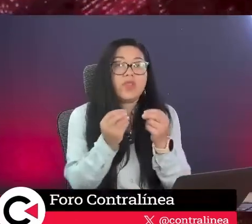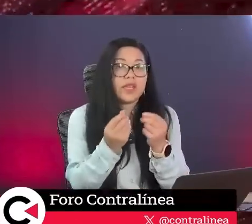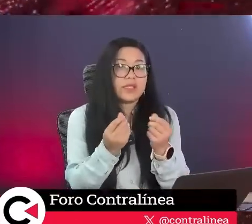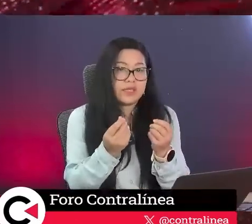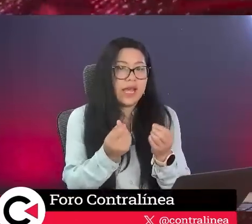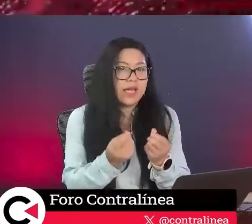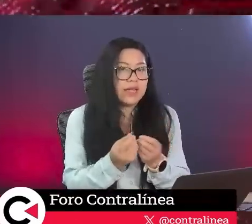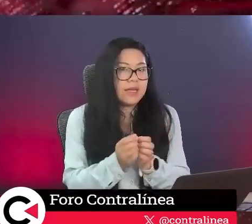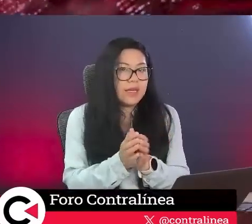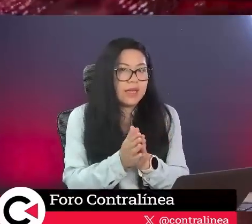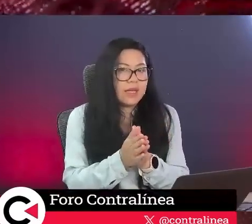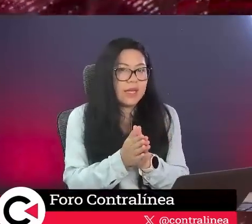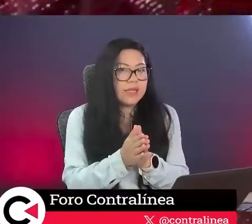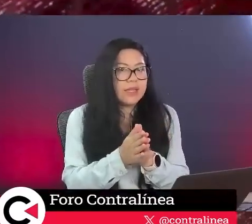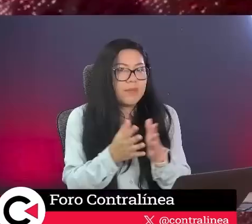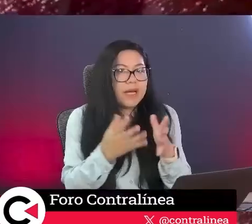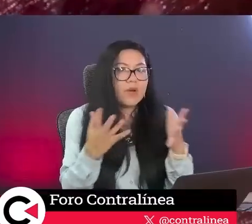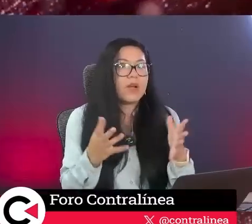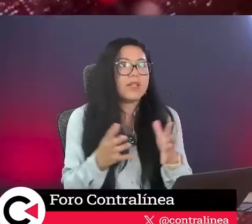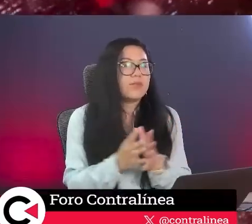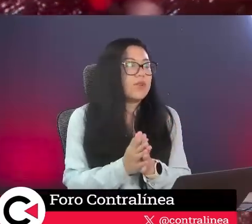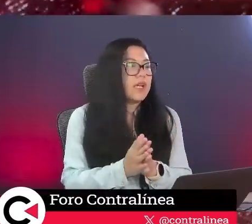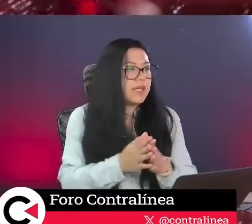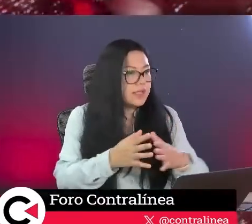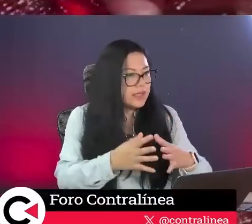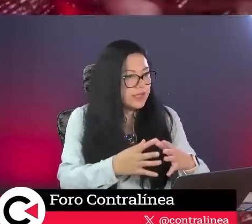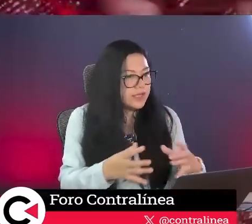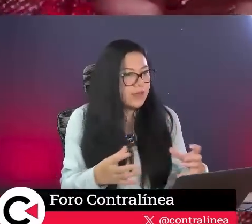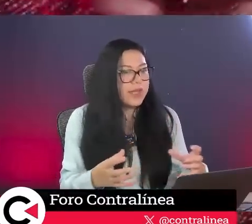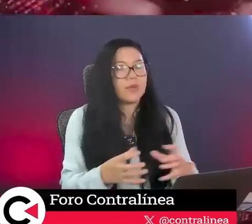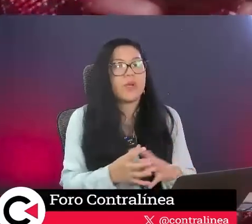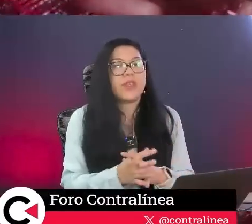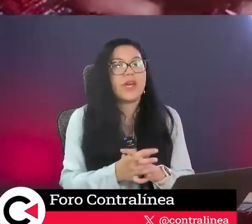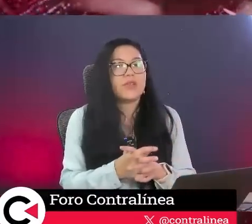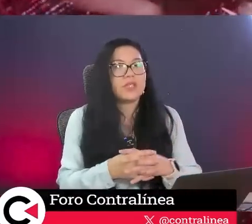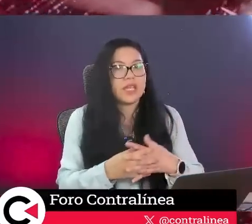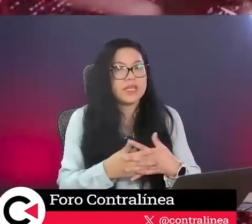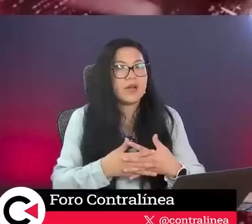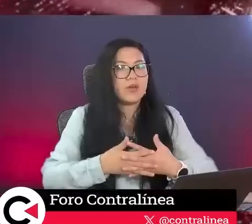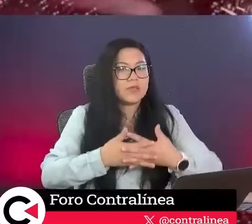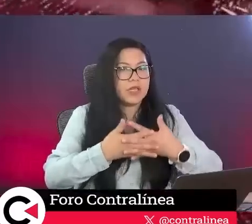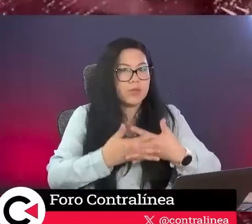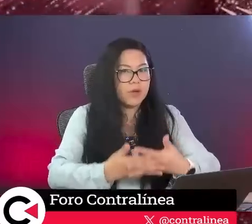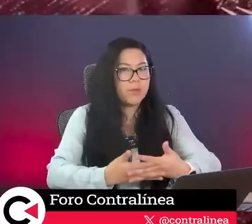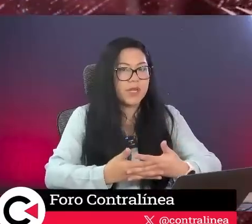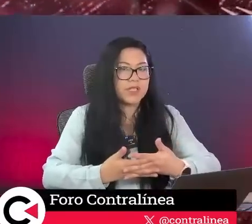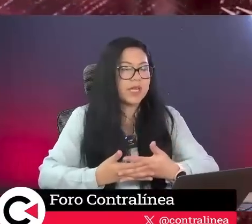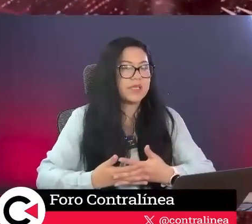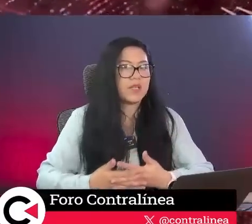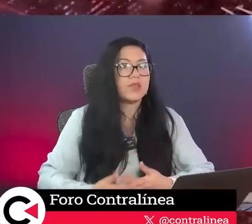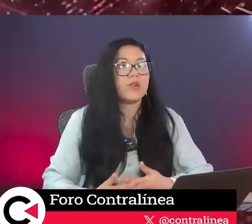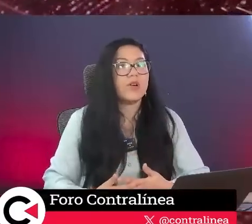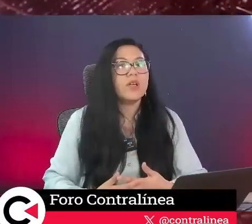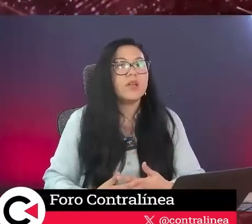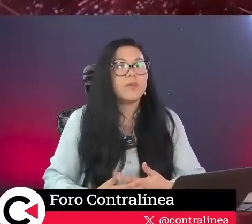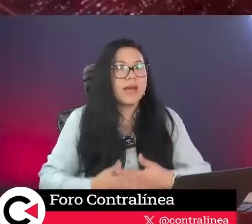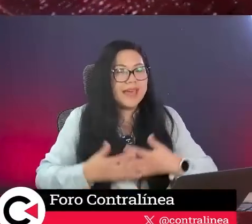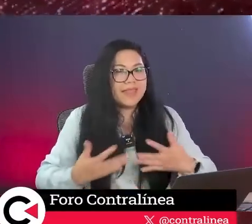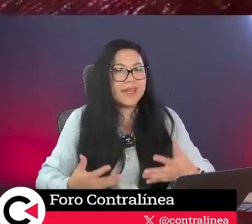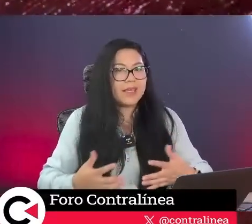justamente dónde está el tema con las mujeres, el sistema de cuidados. Ella lo observó pues ya